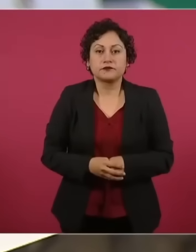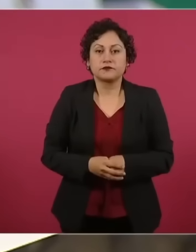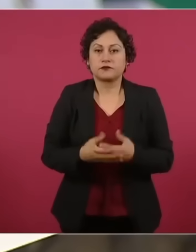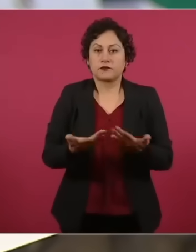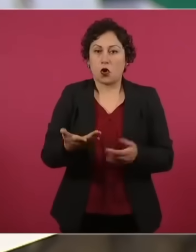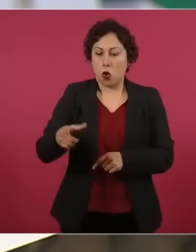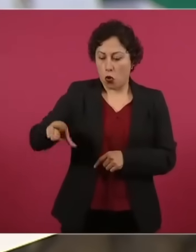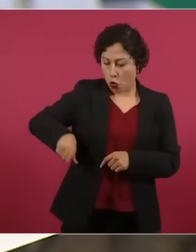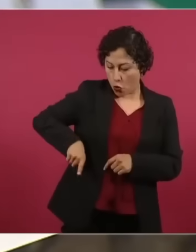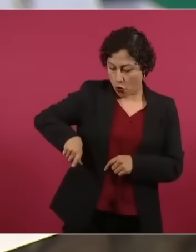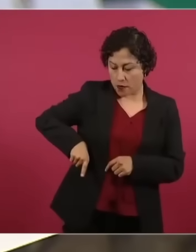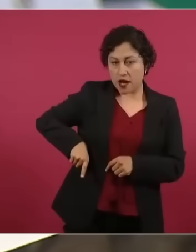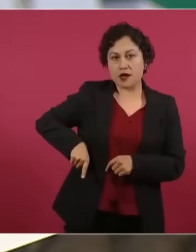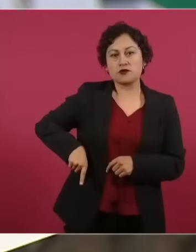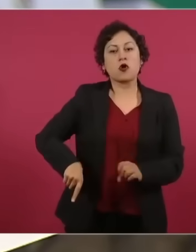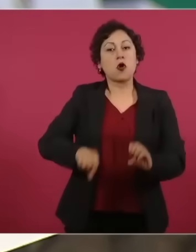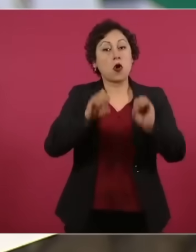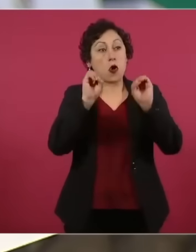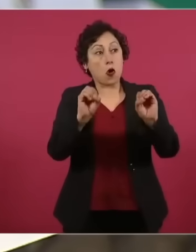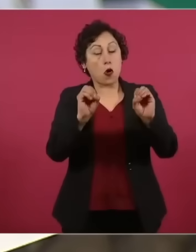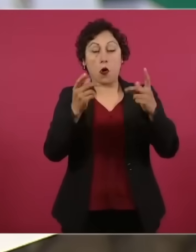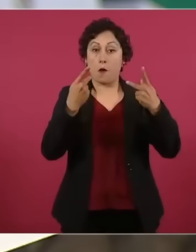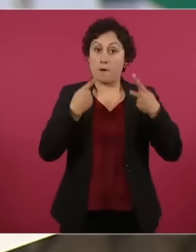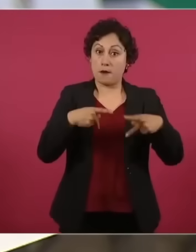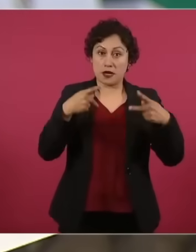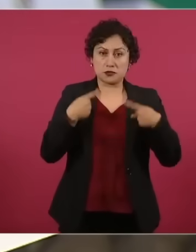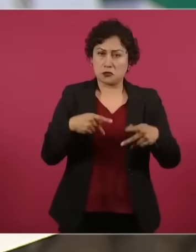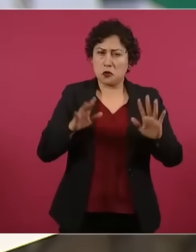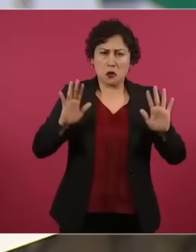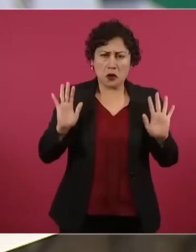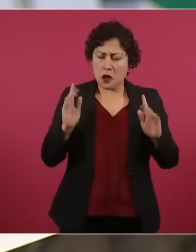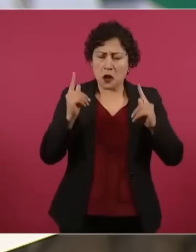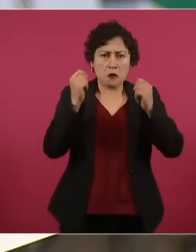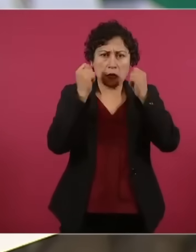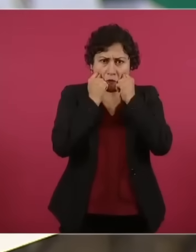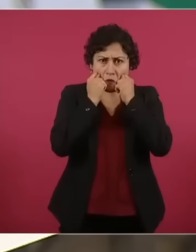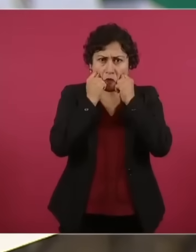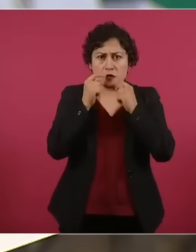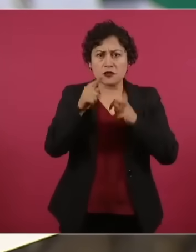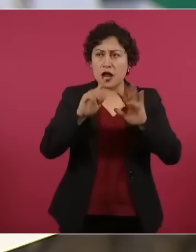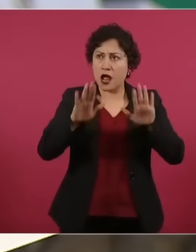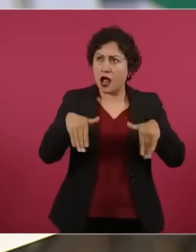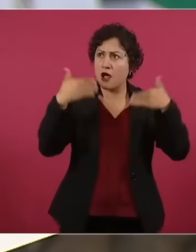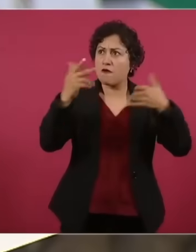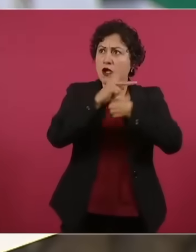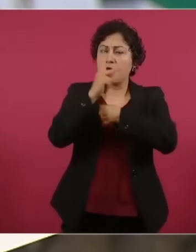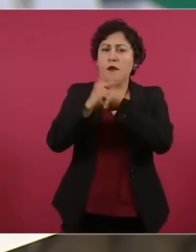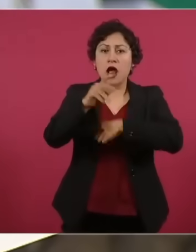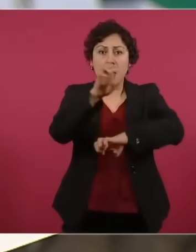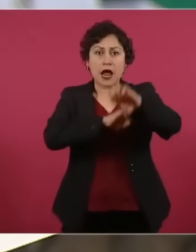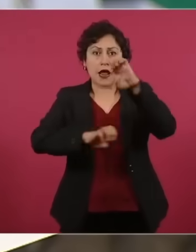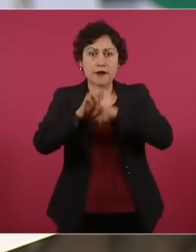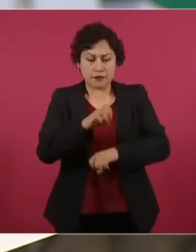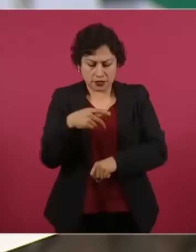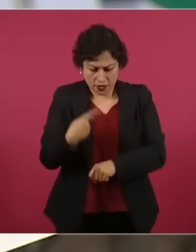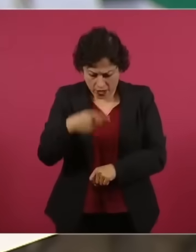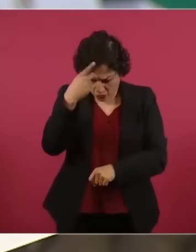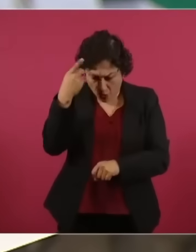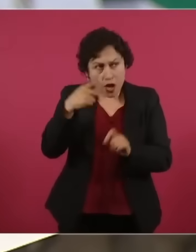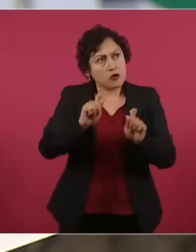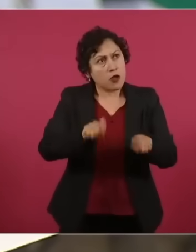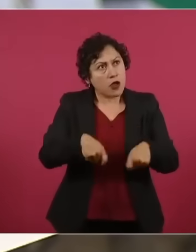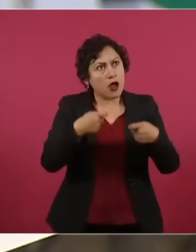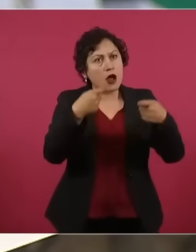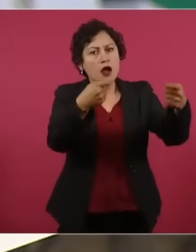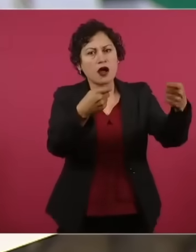individuo que entrega los recursos naturales a empresas extranjeras traiciona a